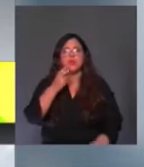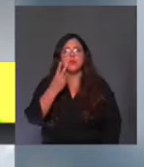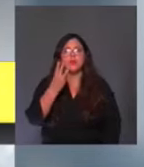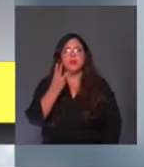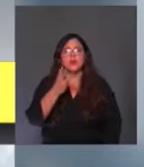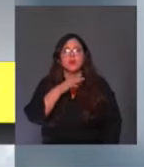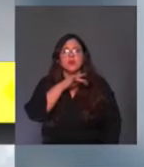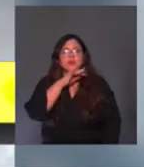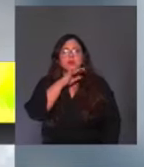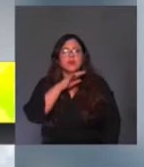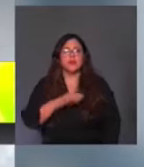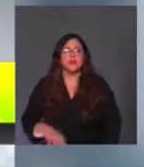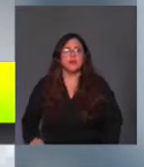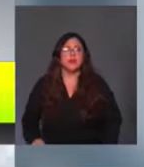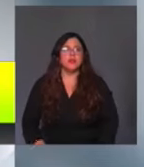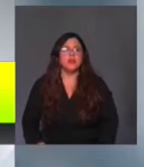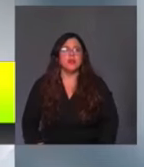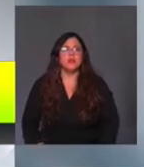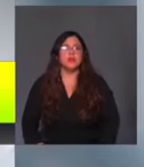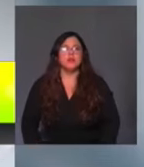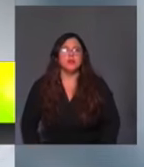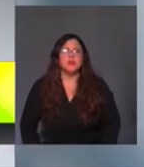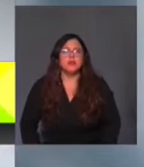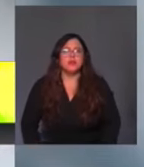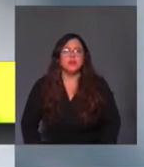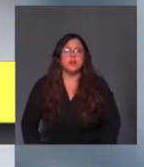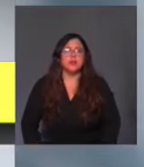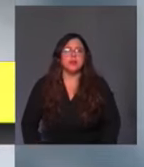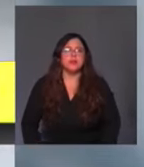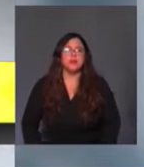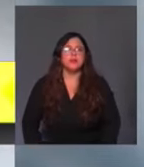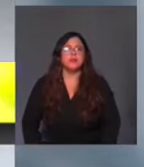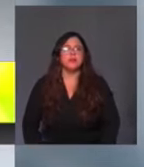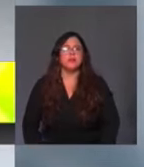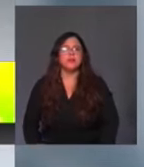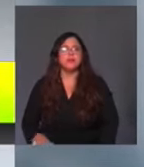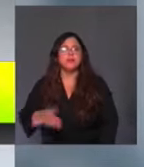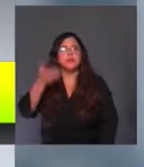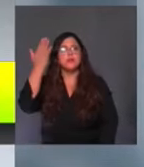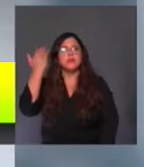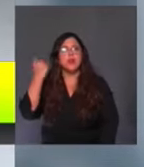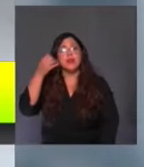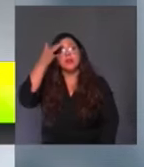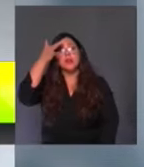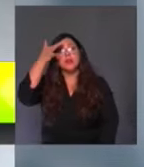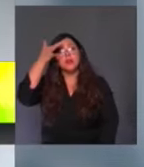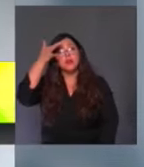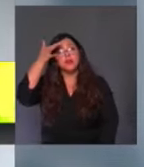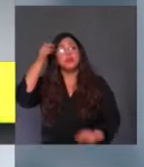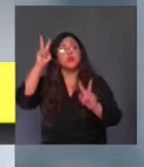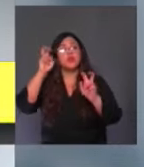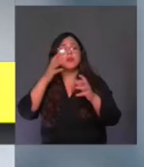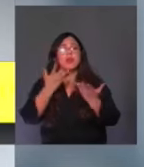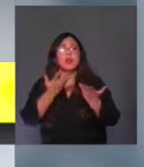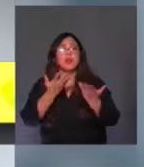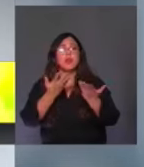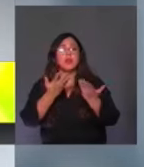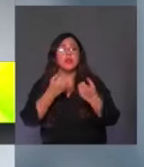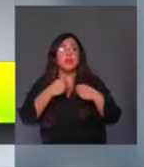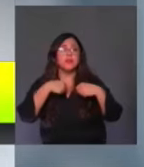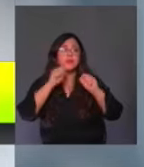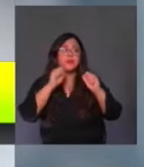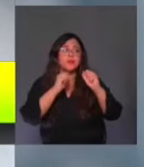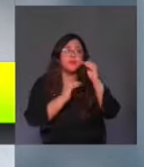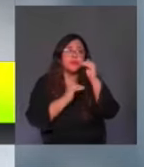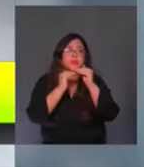de cerrar las mesas. Exactamente, y hablábamos antes de lo que significaba un triunfo holgado o un resultado estrecho. Decíamos que